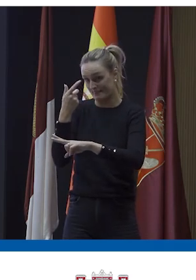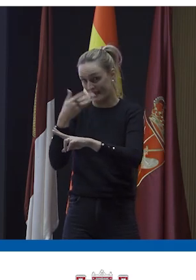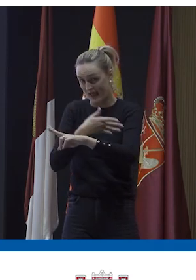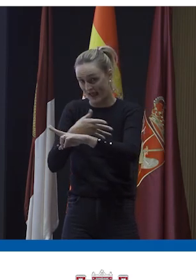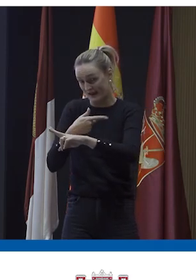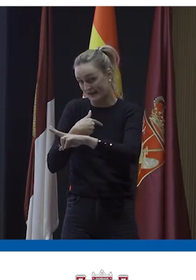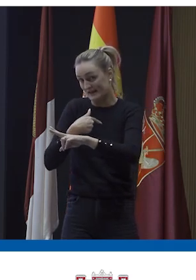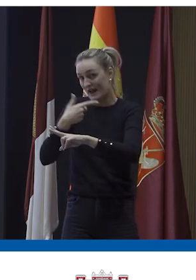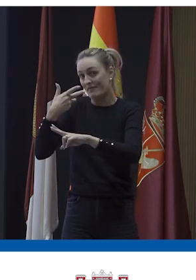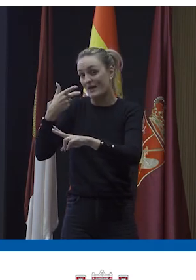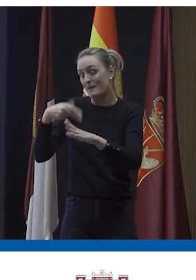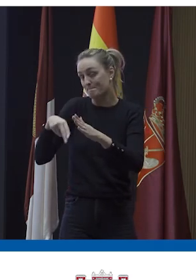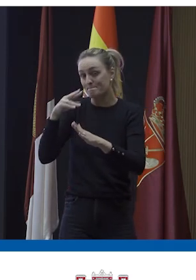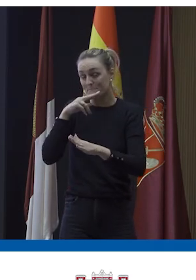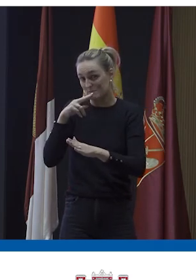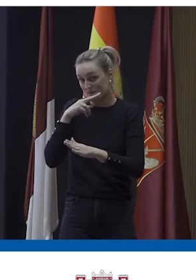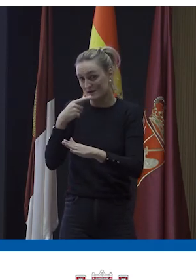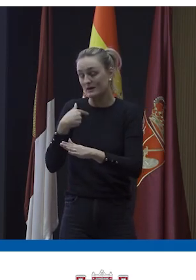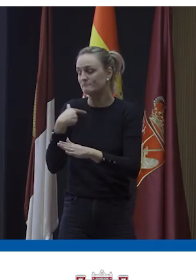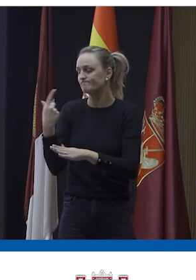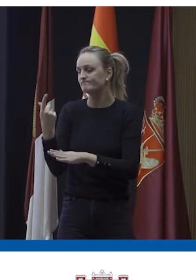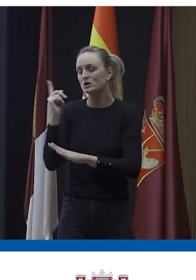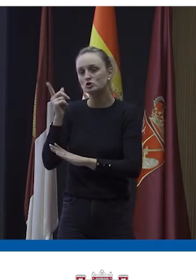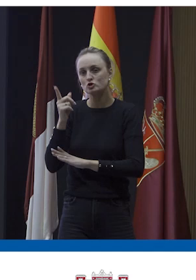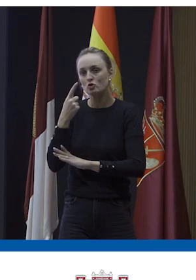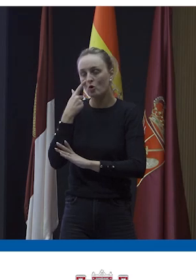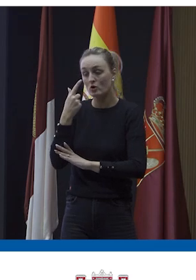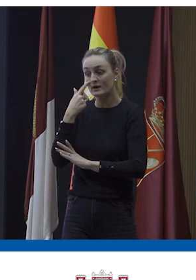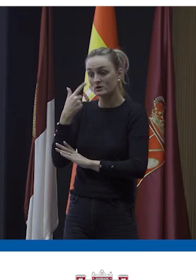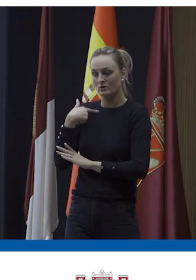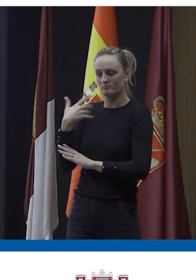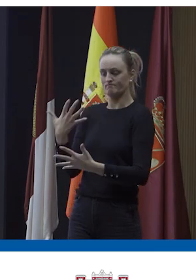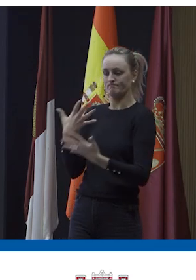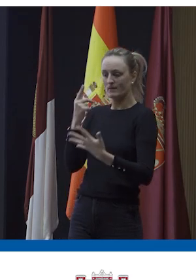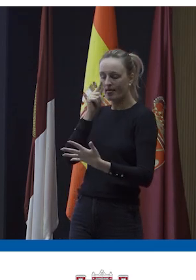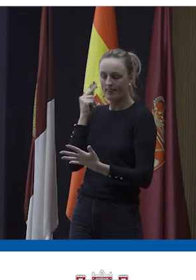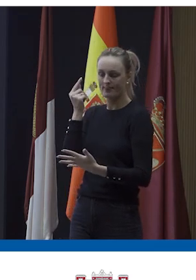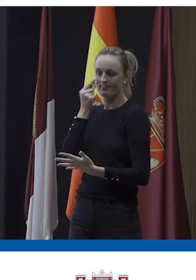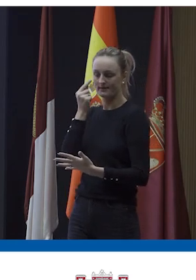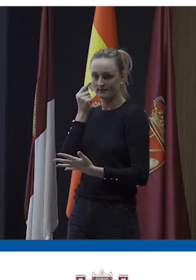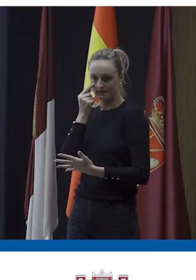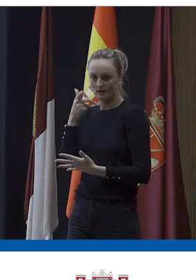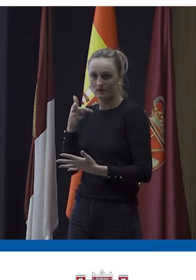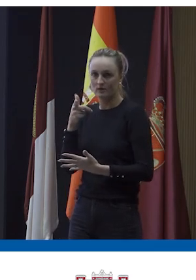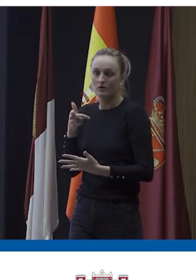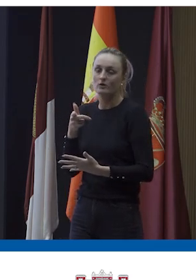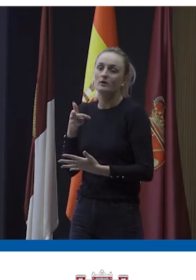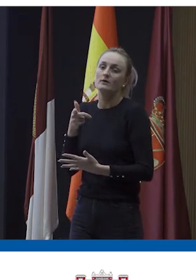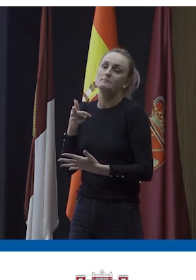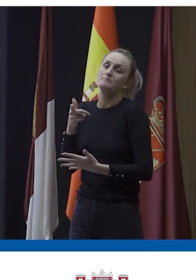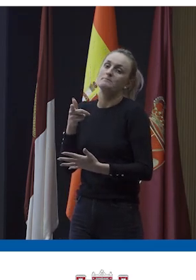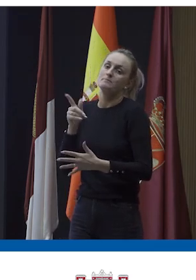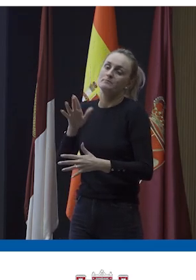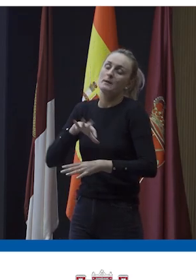atención primaria, ya solamente con eso hace una detección o un cribado, ¿vale? No sea que vaya a